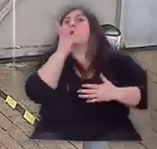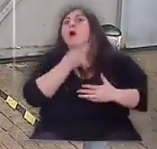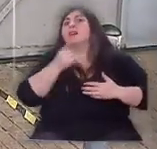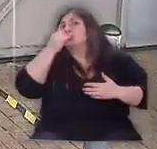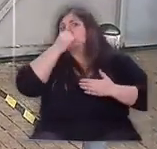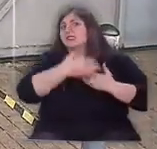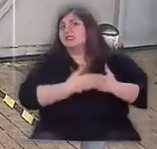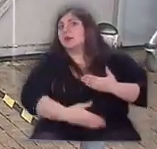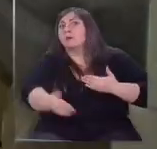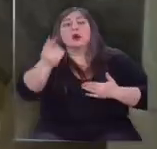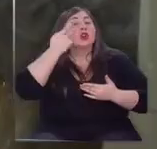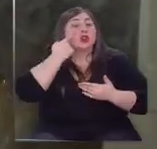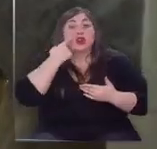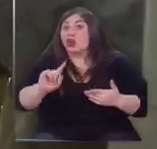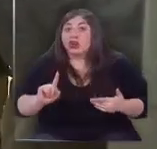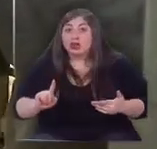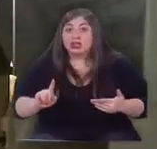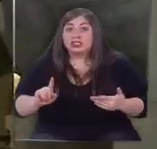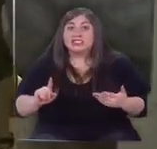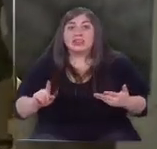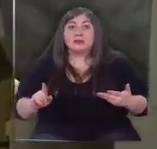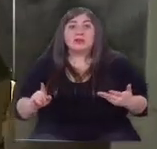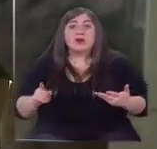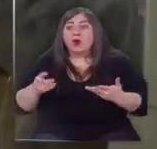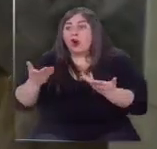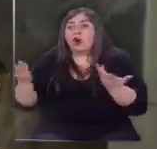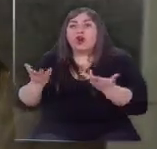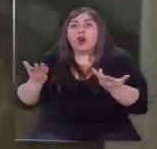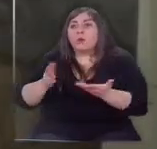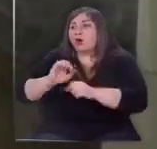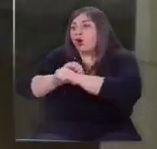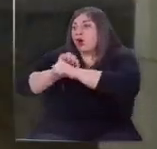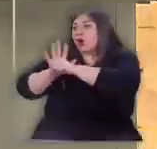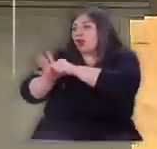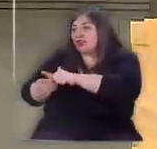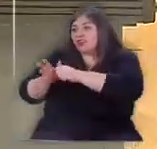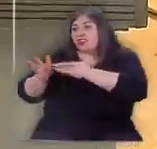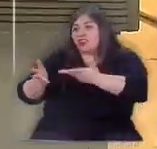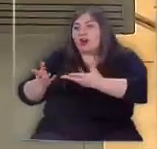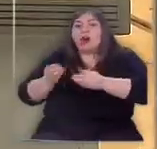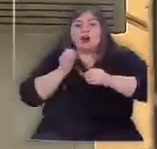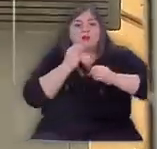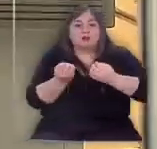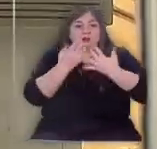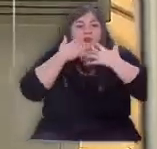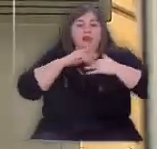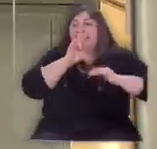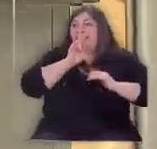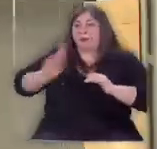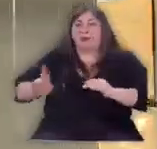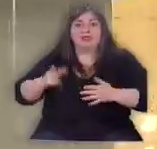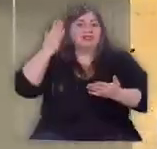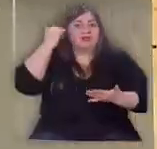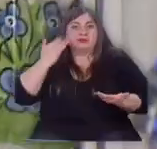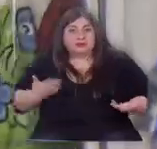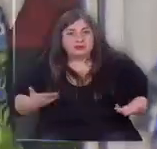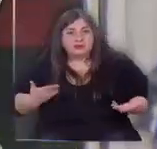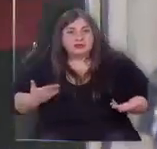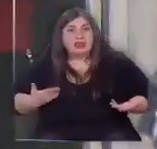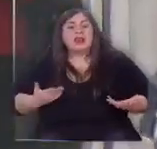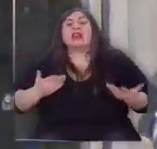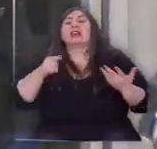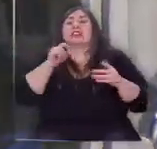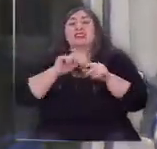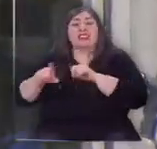momento no conocemos el comportamiento de la respuesta inmunitaria al organismo. Entonces, es